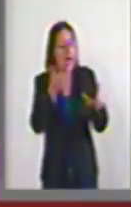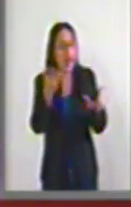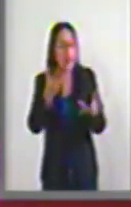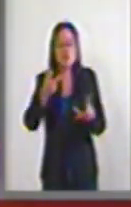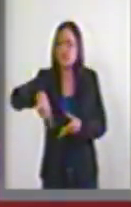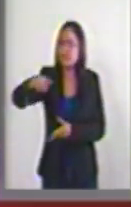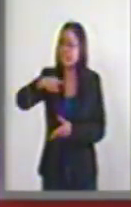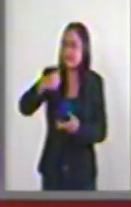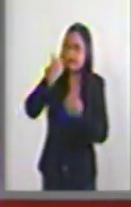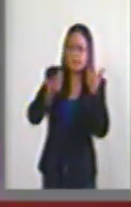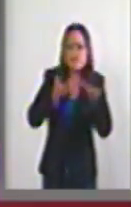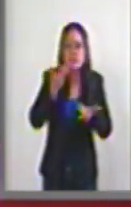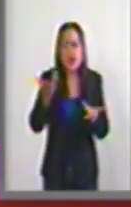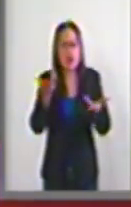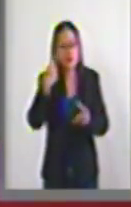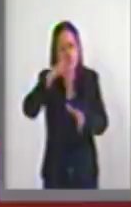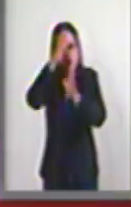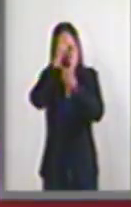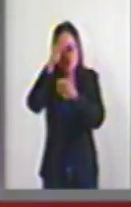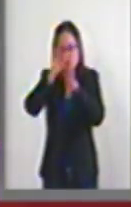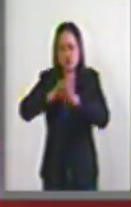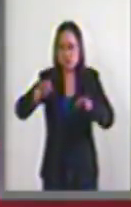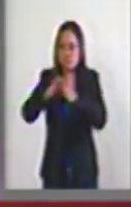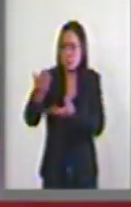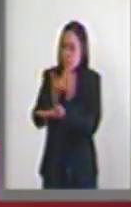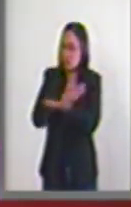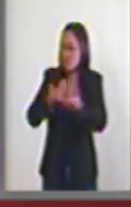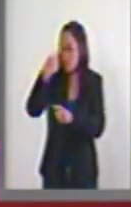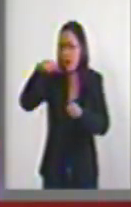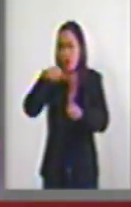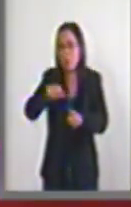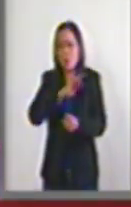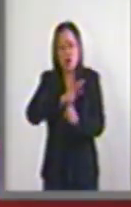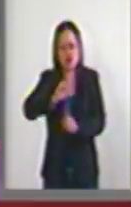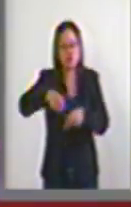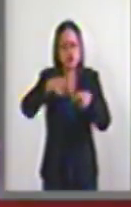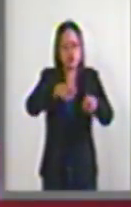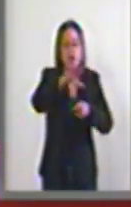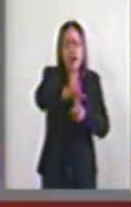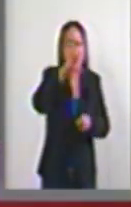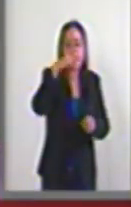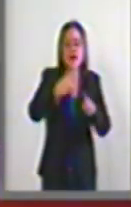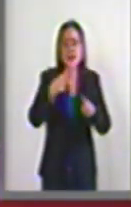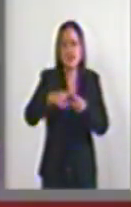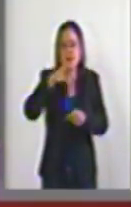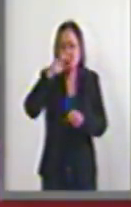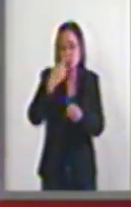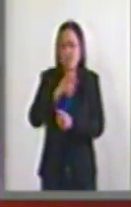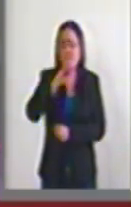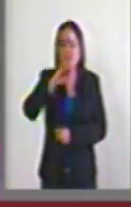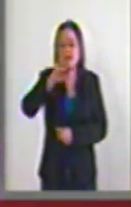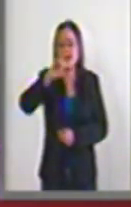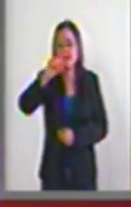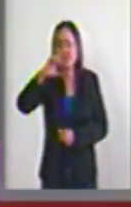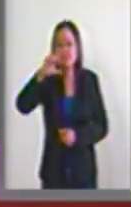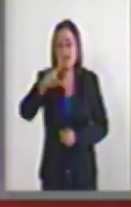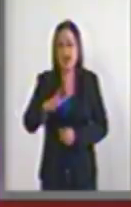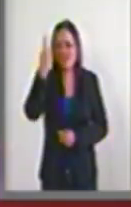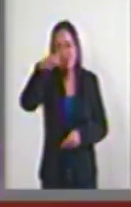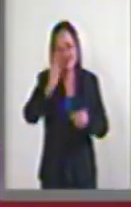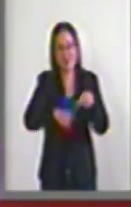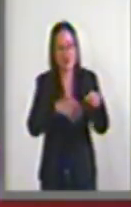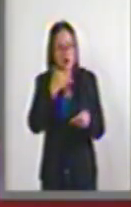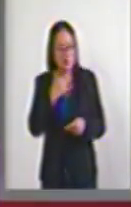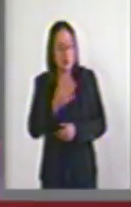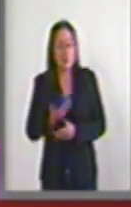sido suficiente para lograr los acuerdos necesarios para designar al fiscal anticorrupción. Incluso